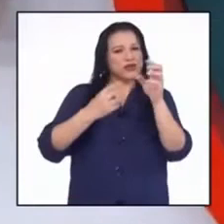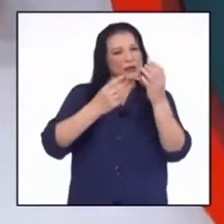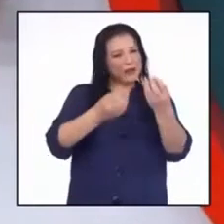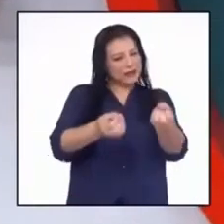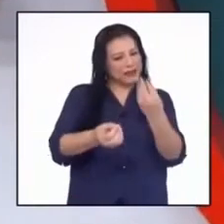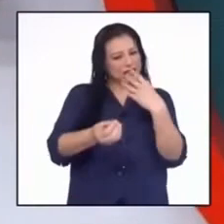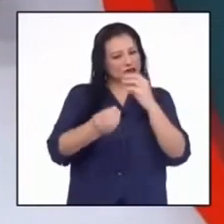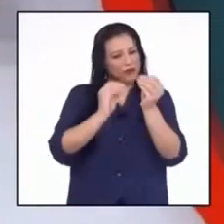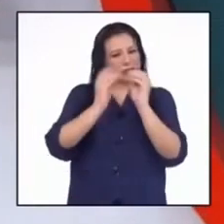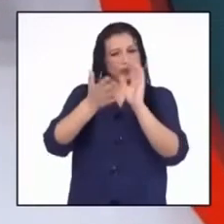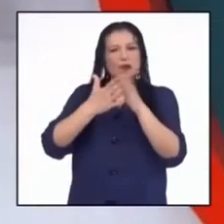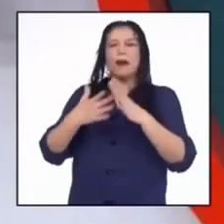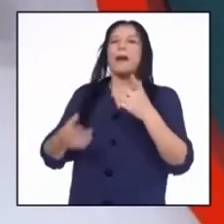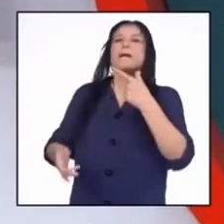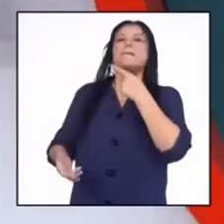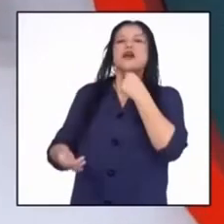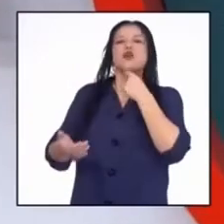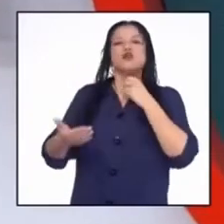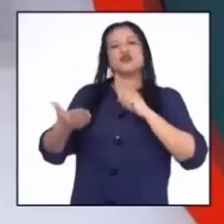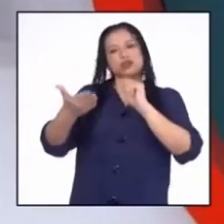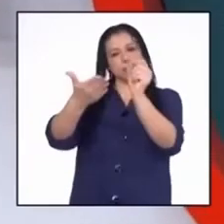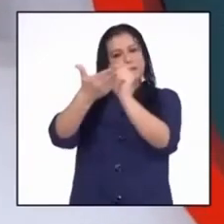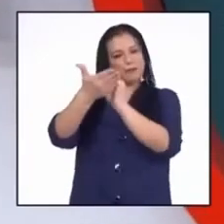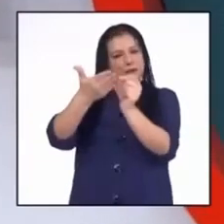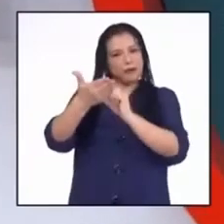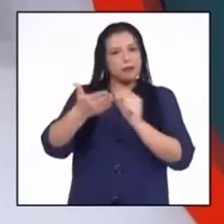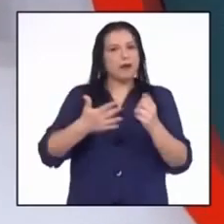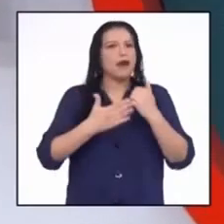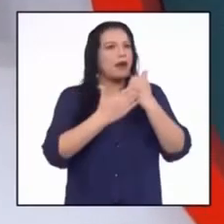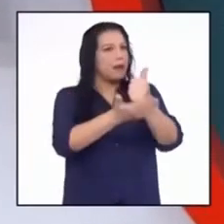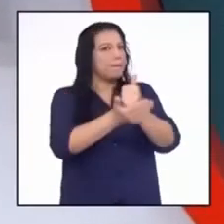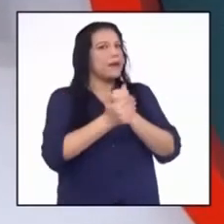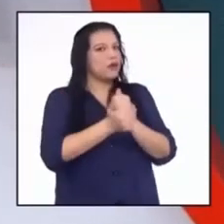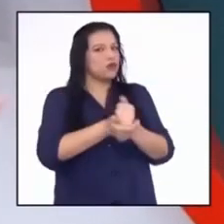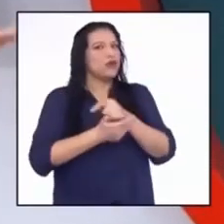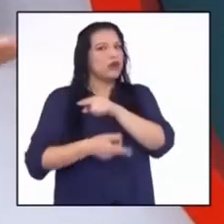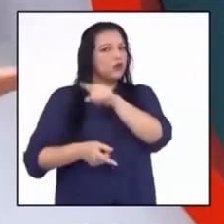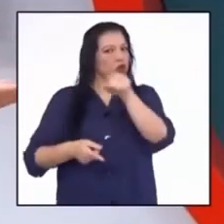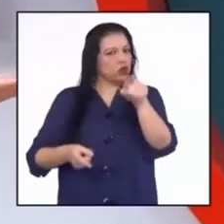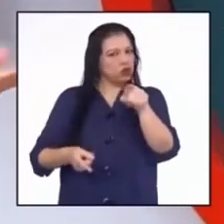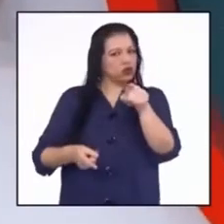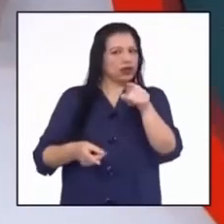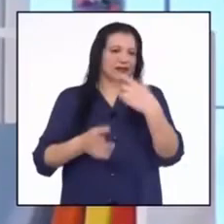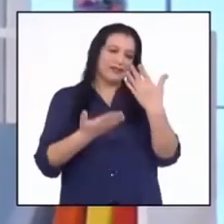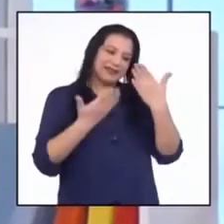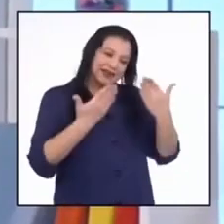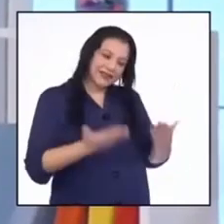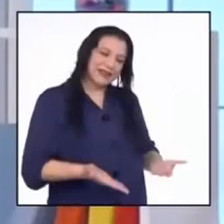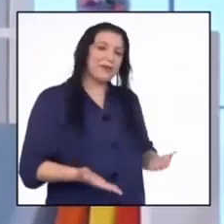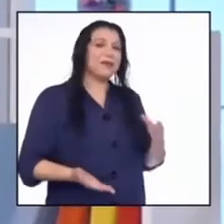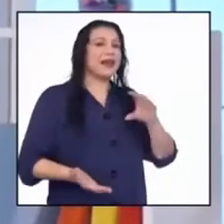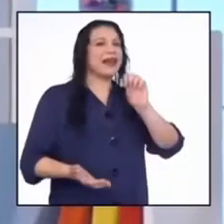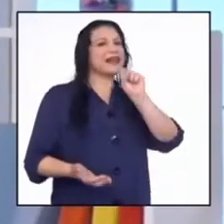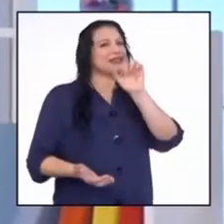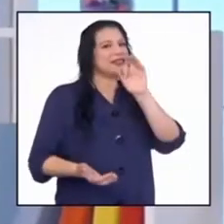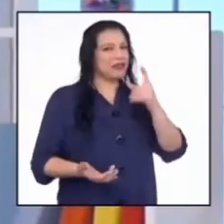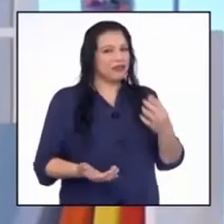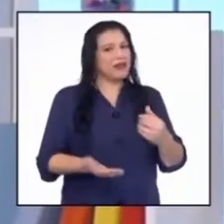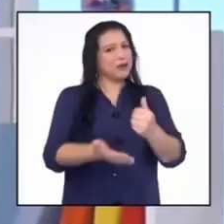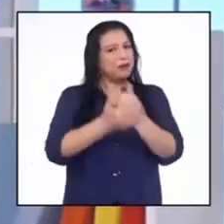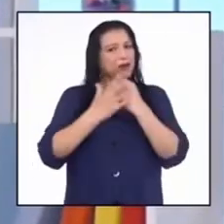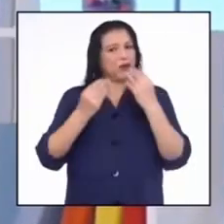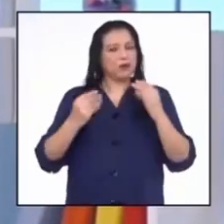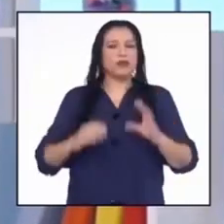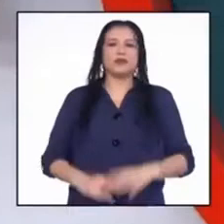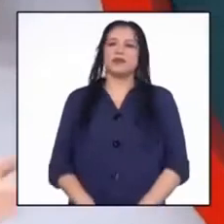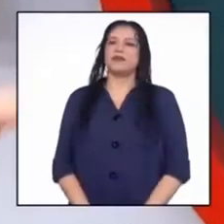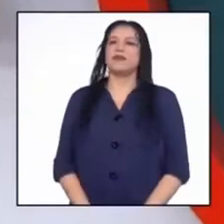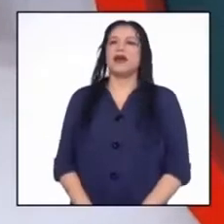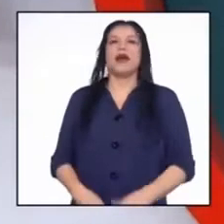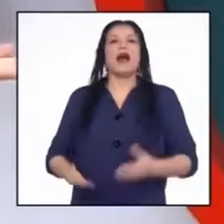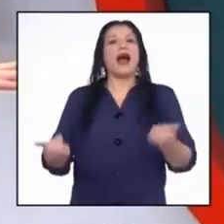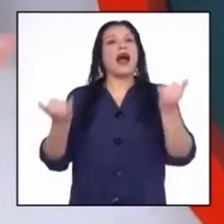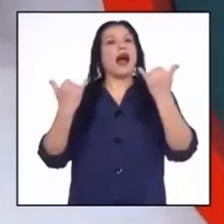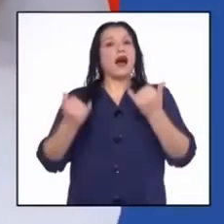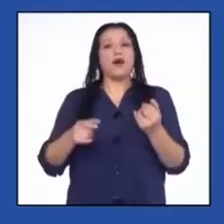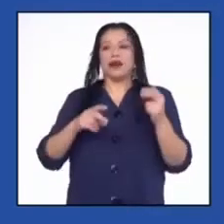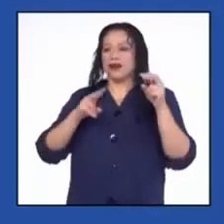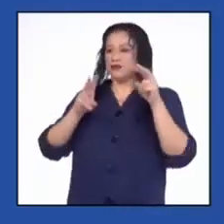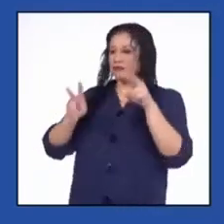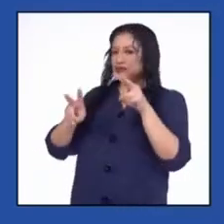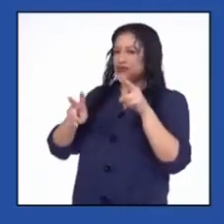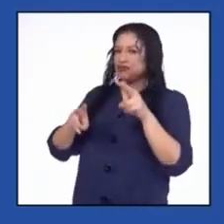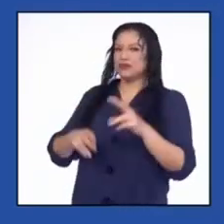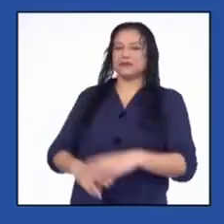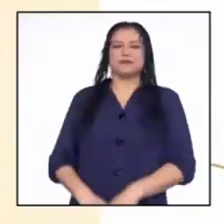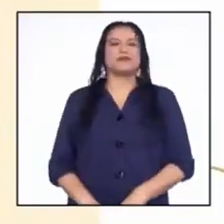decir. Me encanta mi ensayo. Me ayudaron un montón usted y obviamente nuestra querida Stephanie. Ahora toca ayudarla a ella.